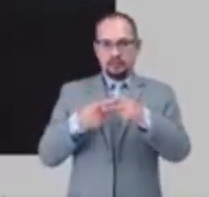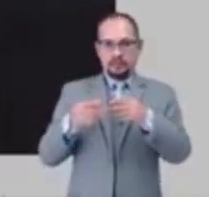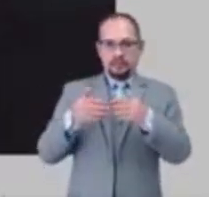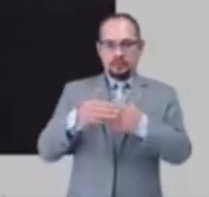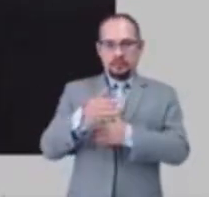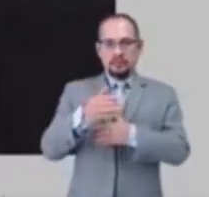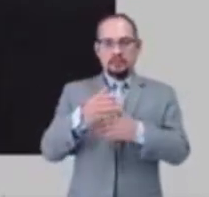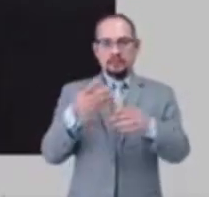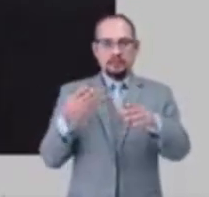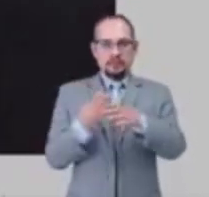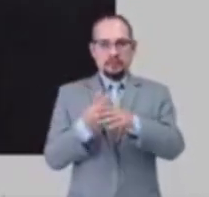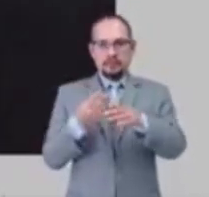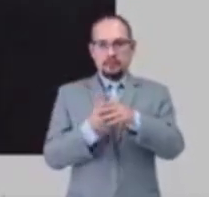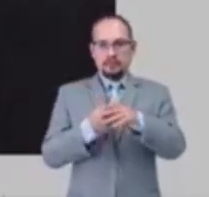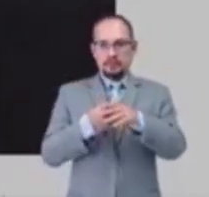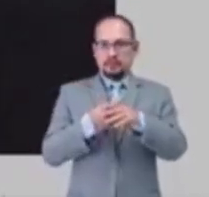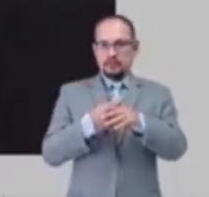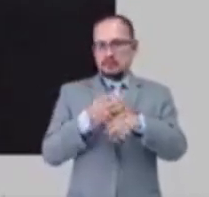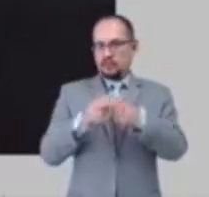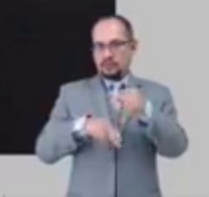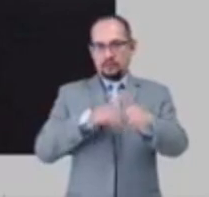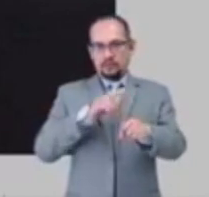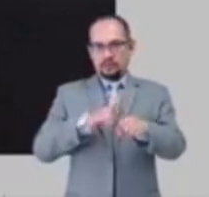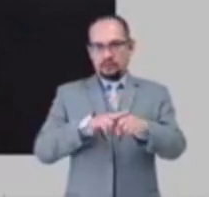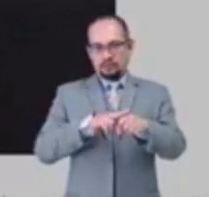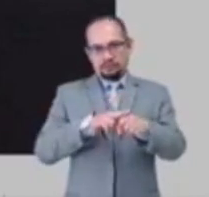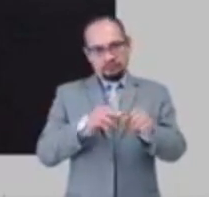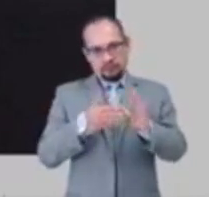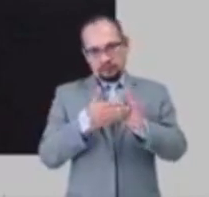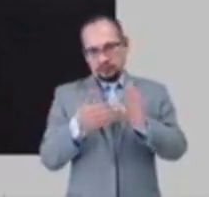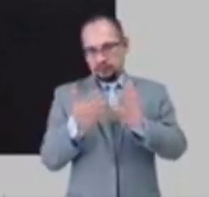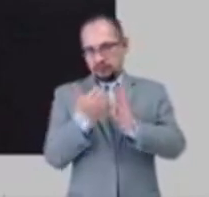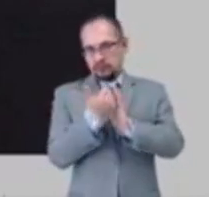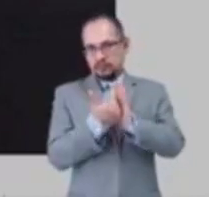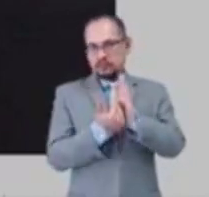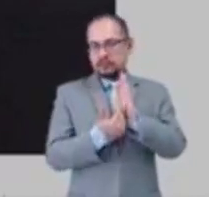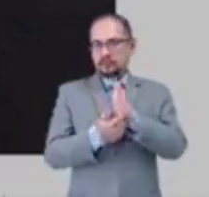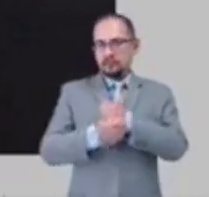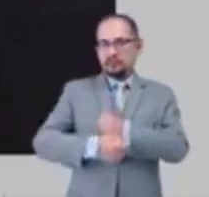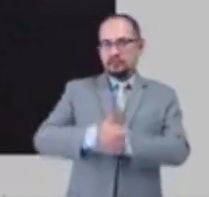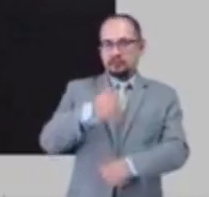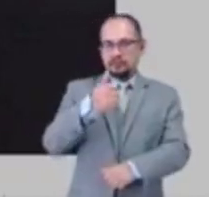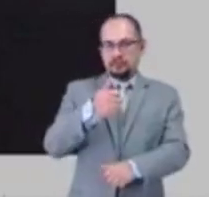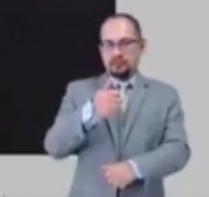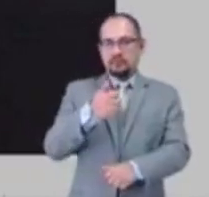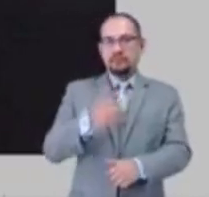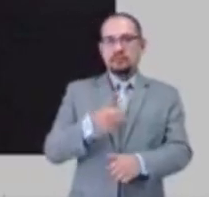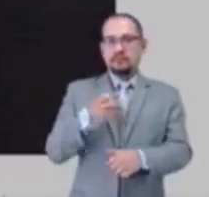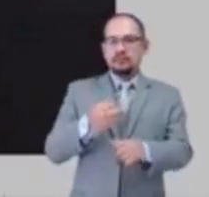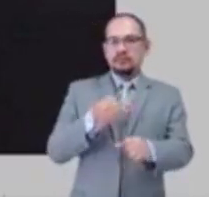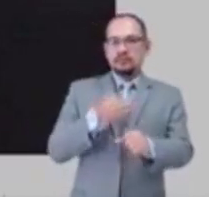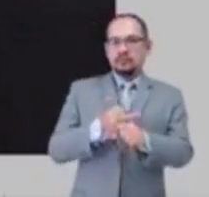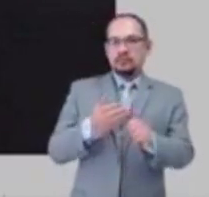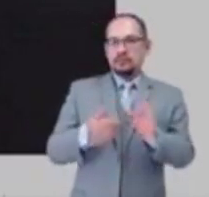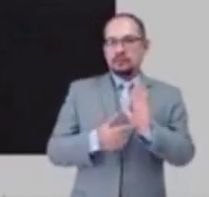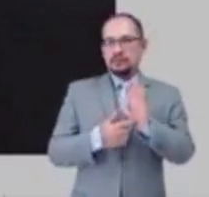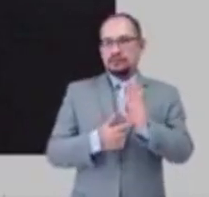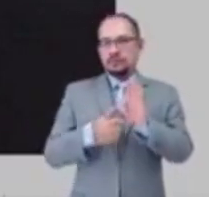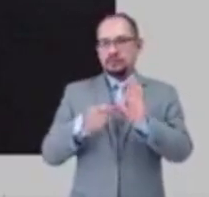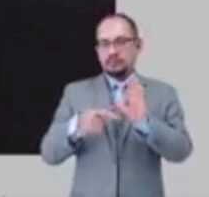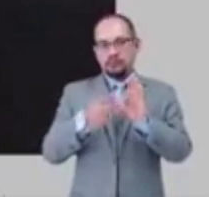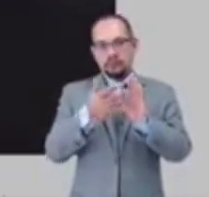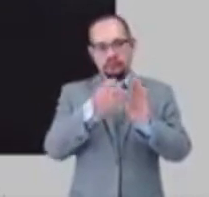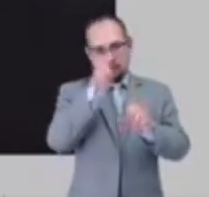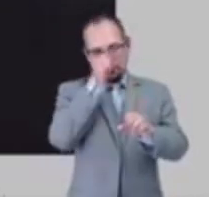la renovación de la gubernatura en el estado de hidalgo además el 28 de febrero la casa encuestadora massive caler